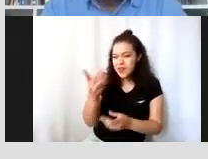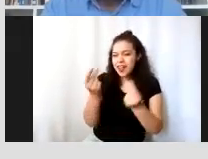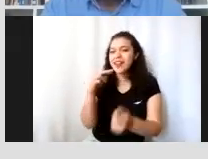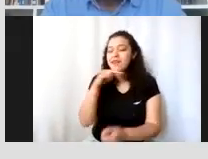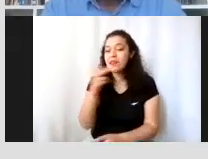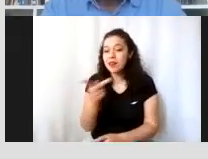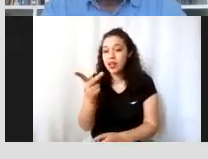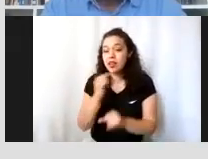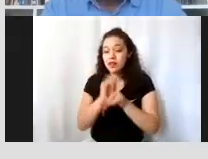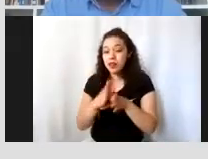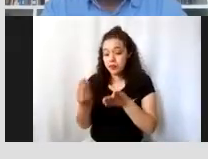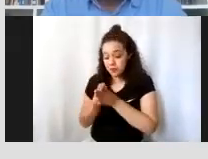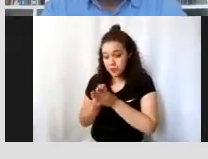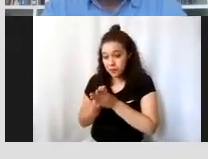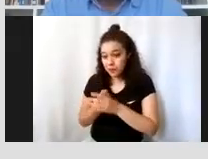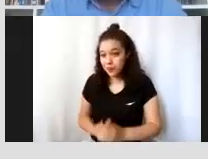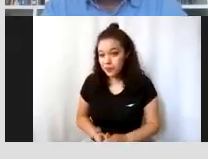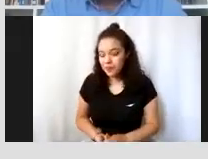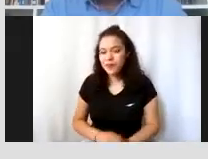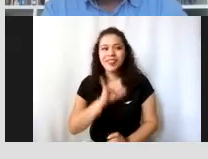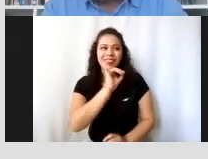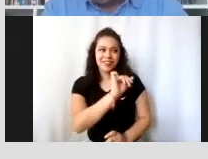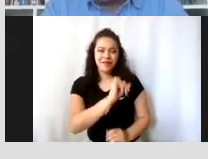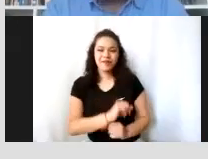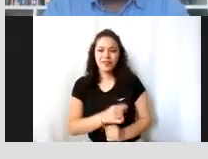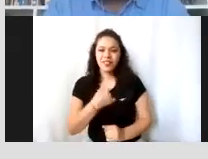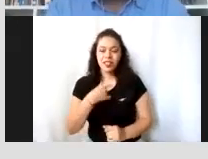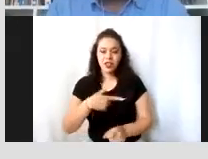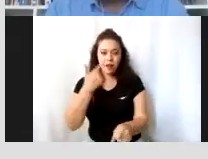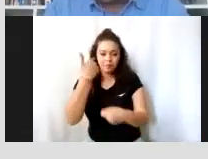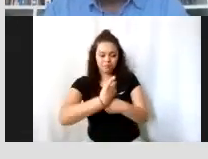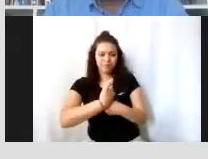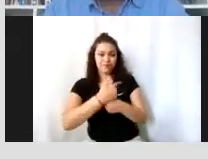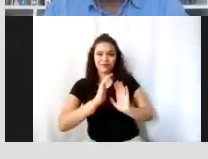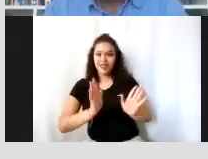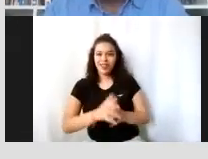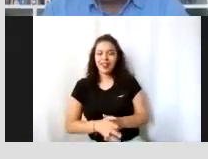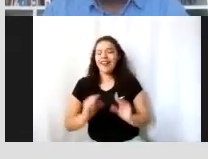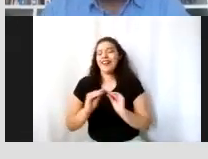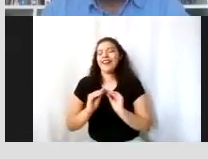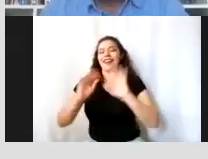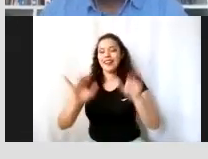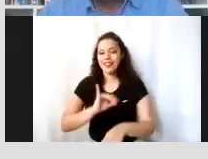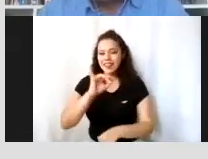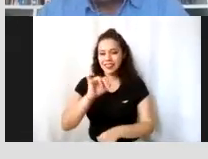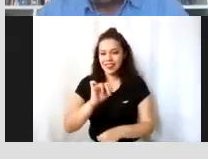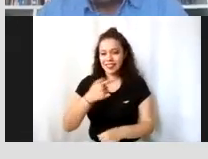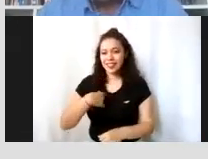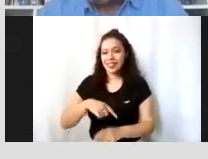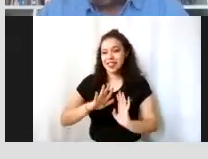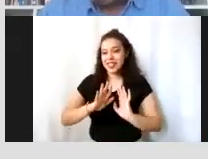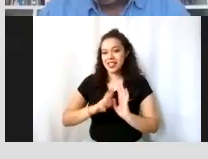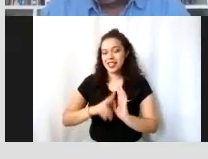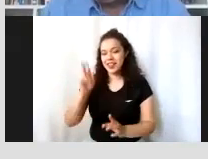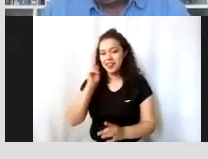personal? Sí, me has identificado. Claro. Por supuesto, y ya lo comprobamos. Sí,